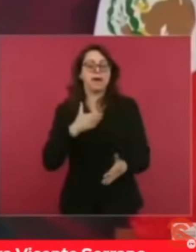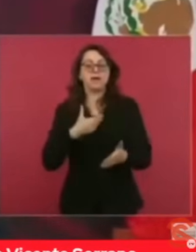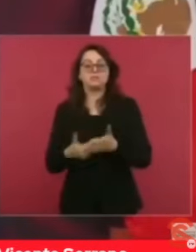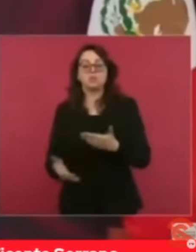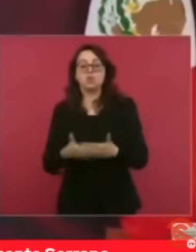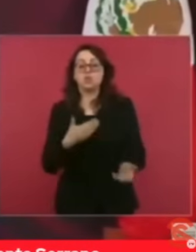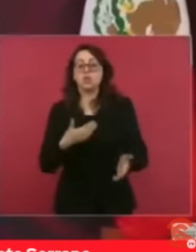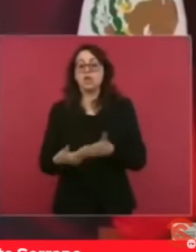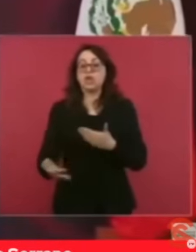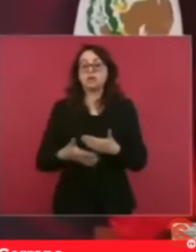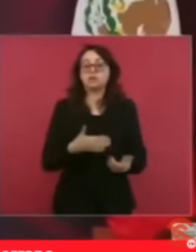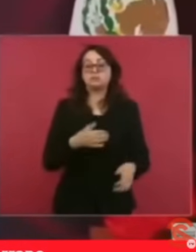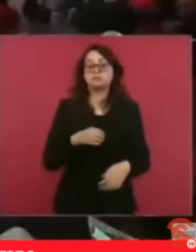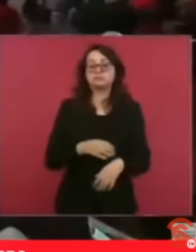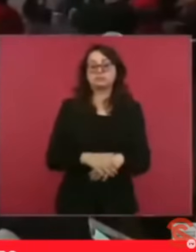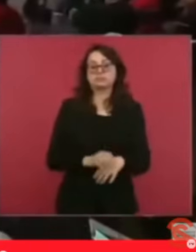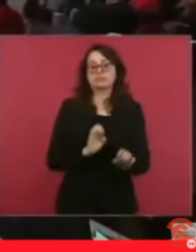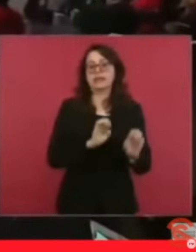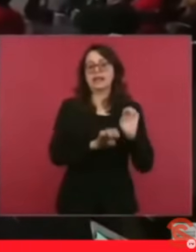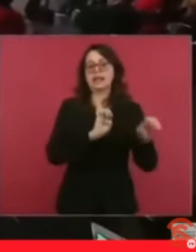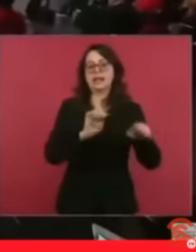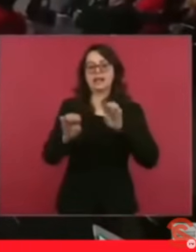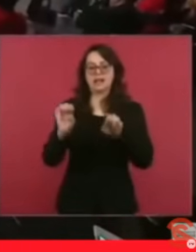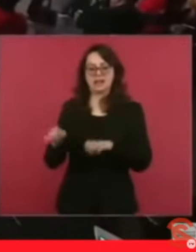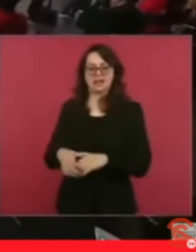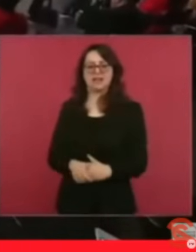engaña bobos.